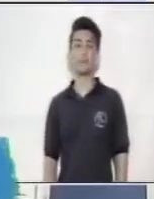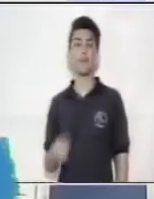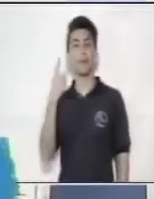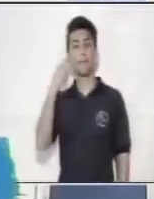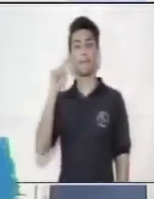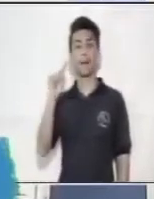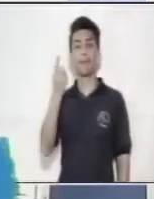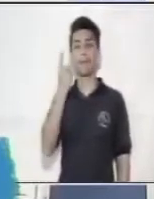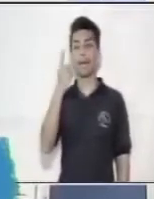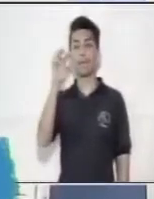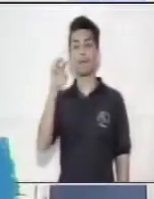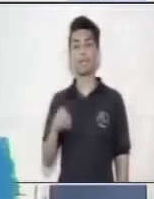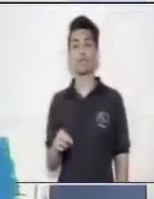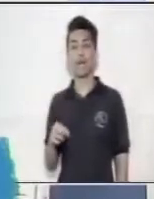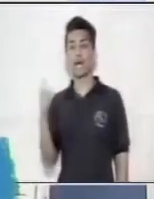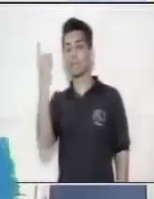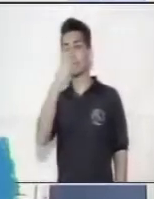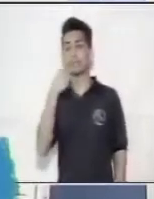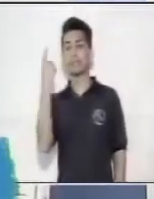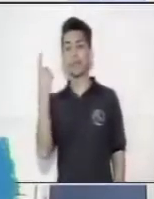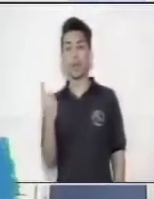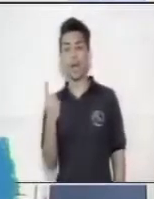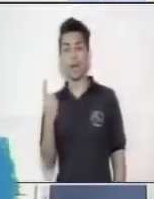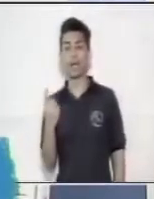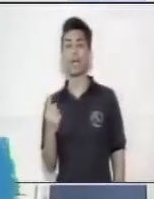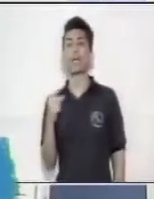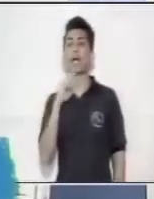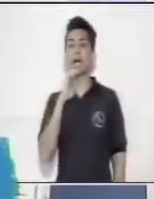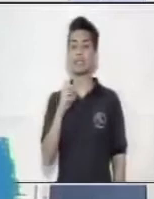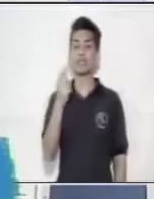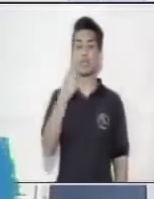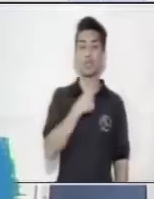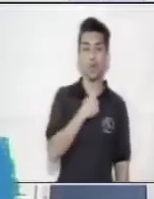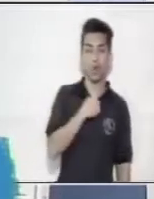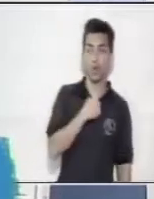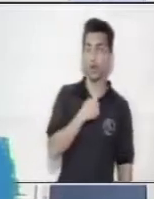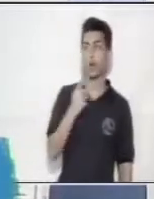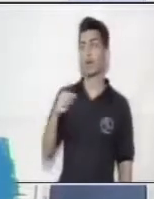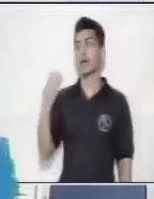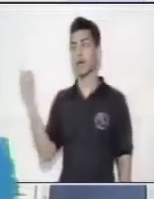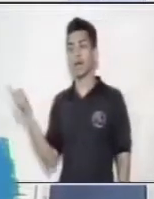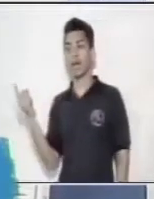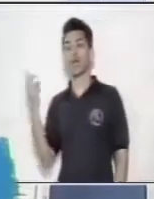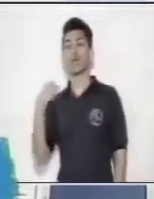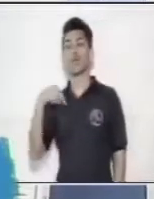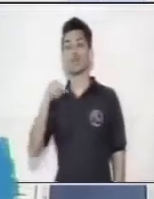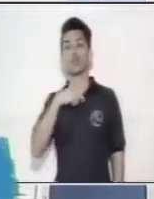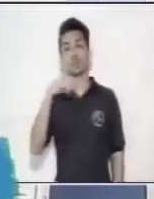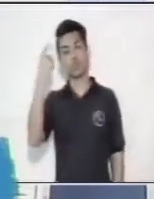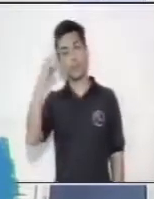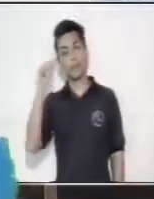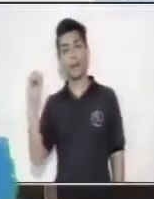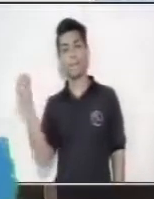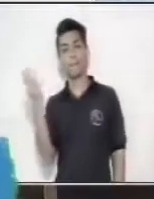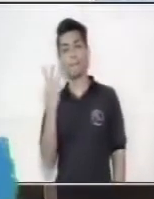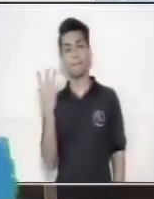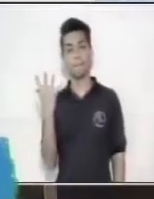nosotros le pertenecen a la primera persona, yo, singular, nosotros,